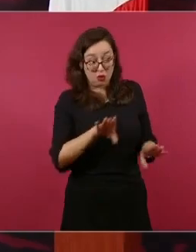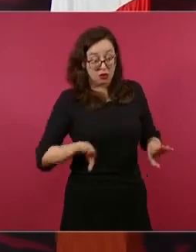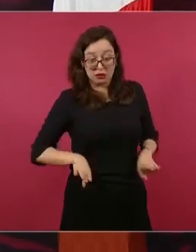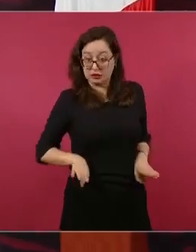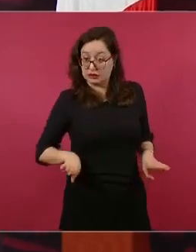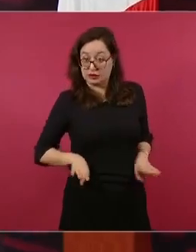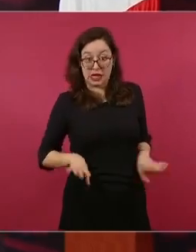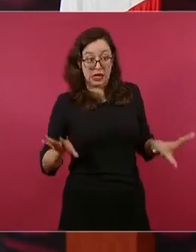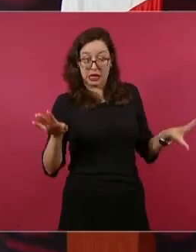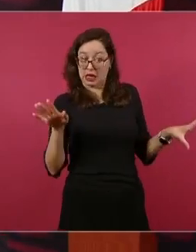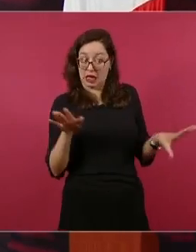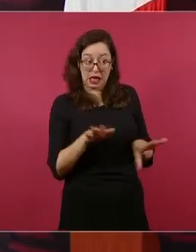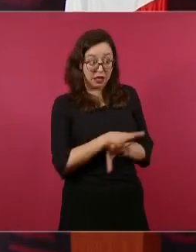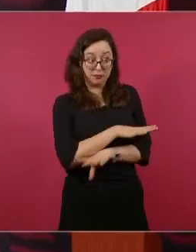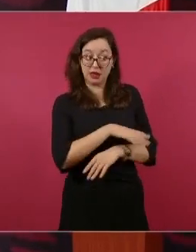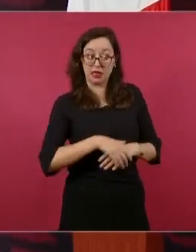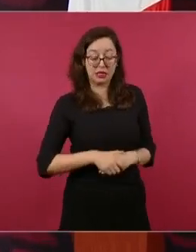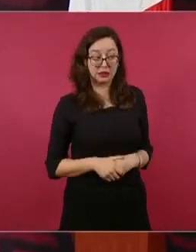ya